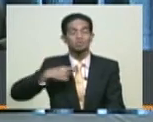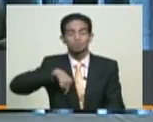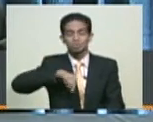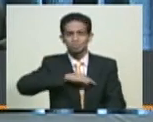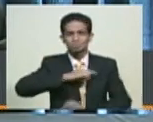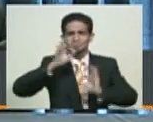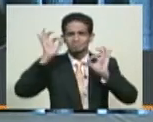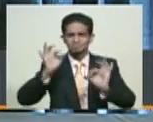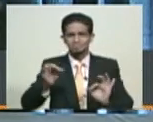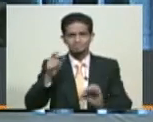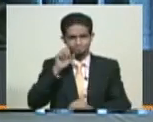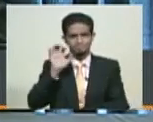llegaremos a ella